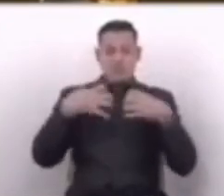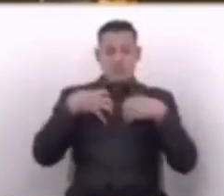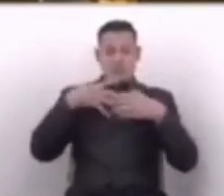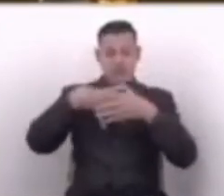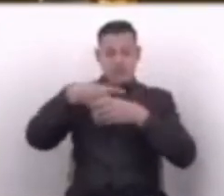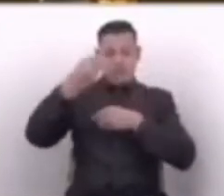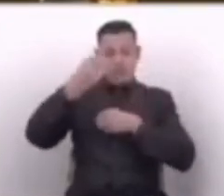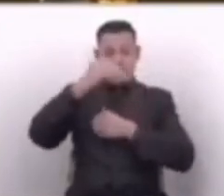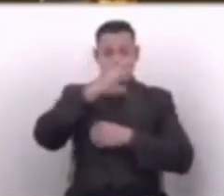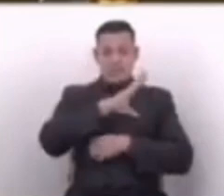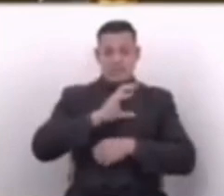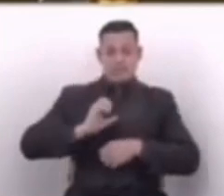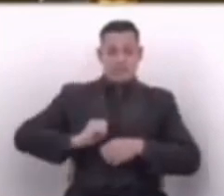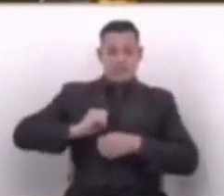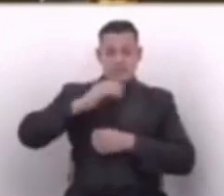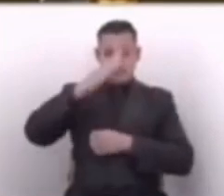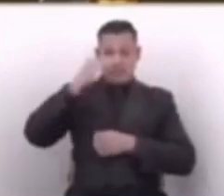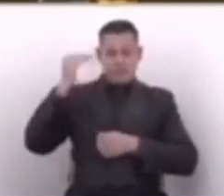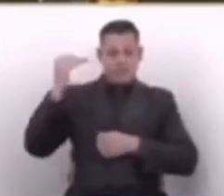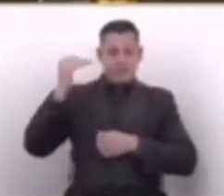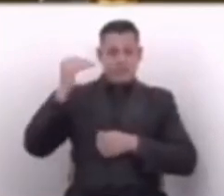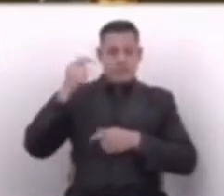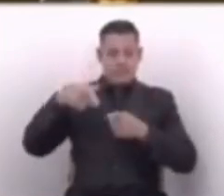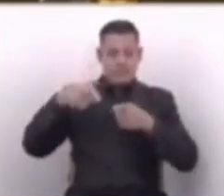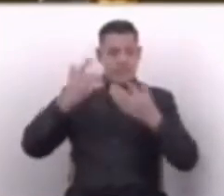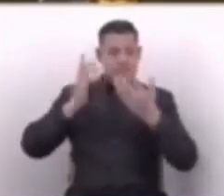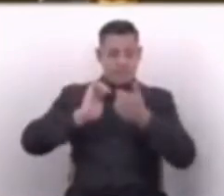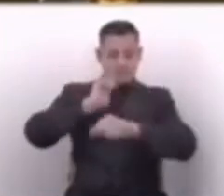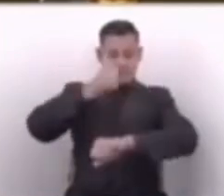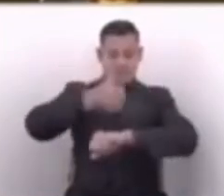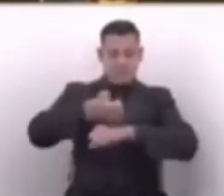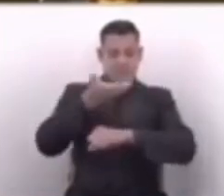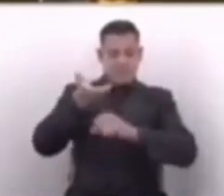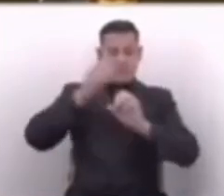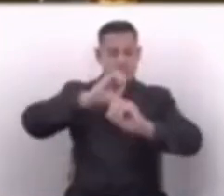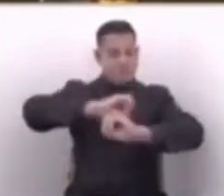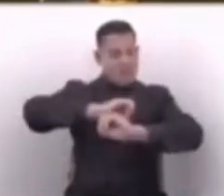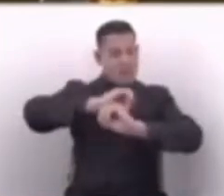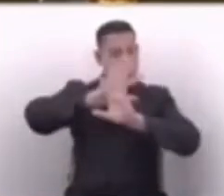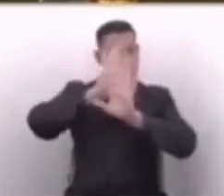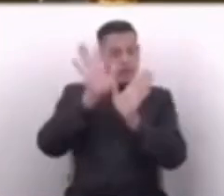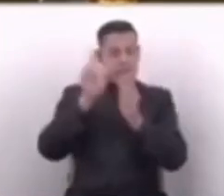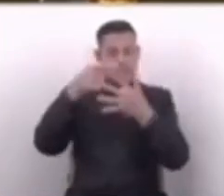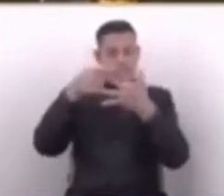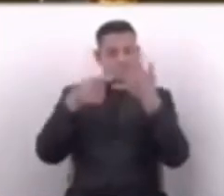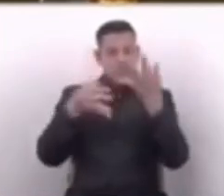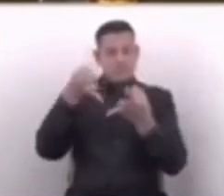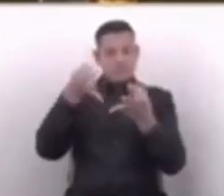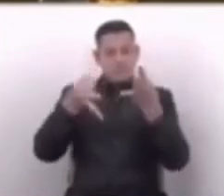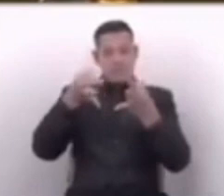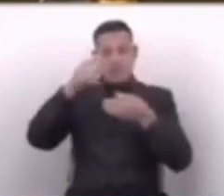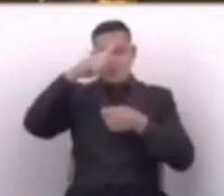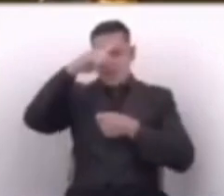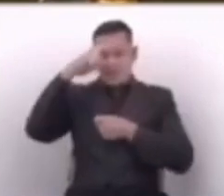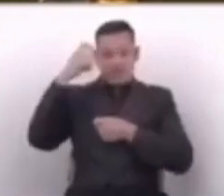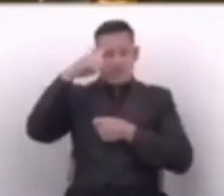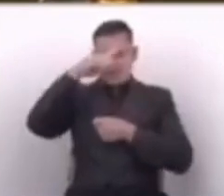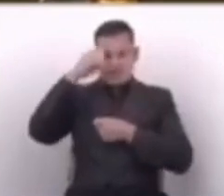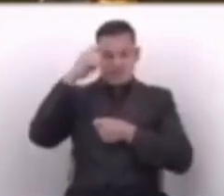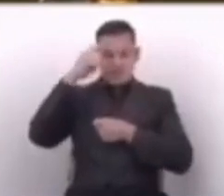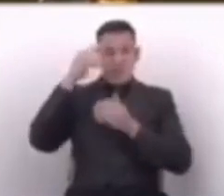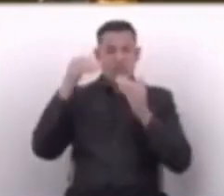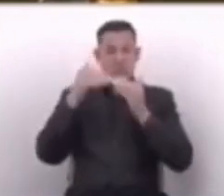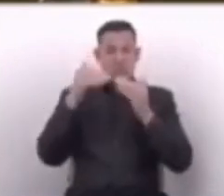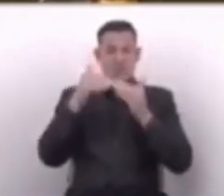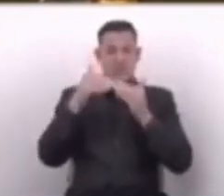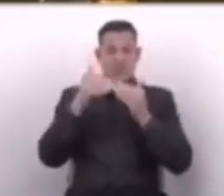del país. Se han dejado las cosas claras en una ley que se ha venido trabajando, incluso